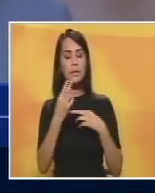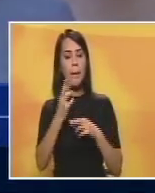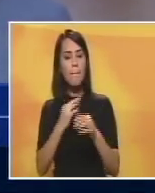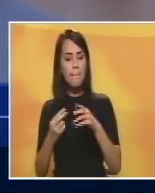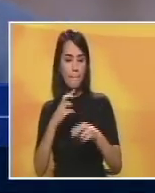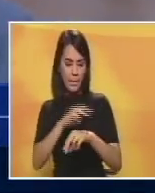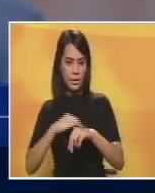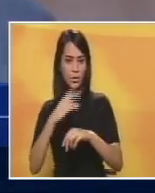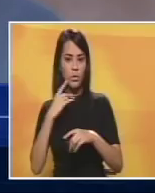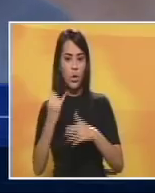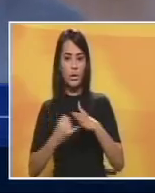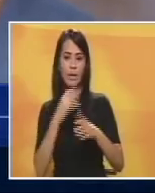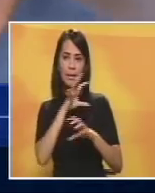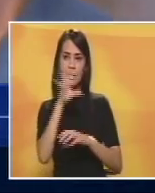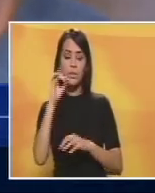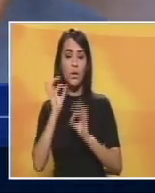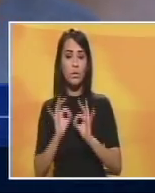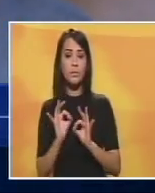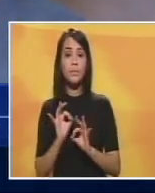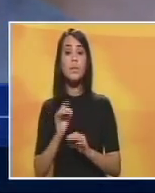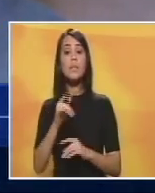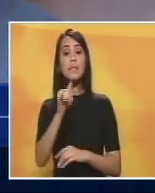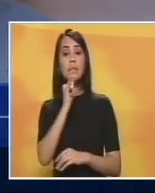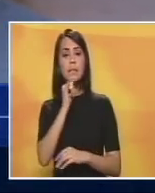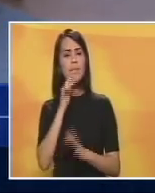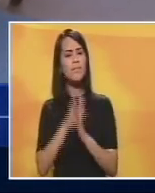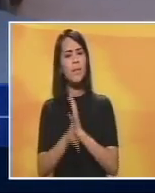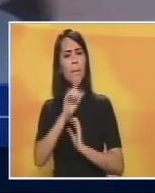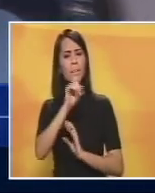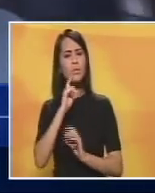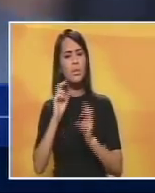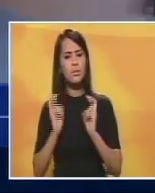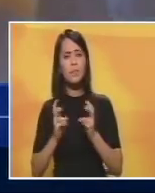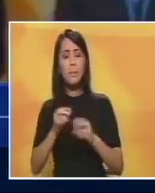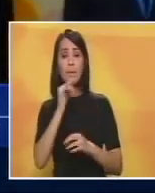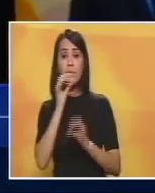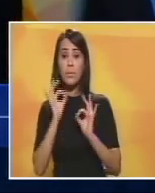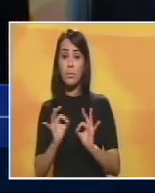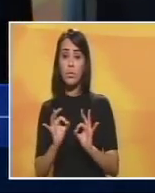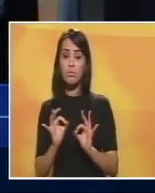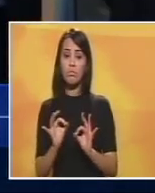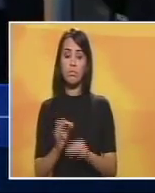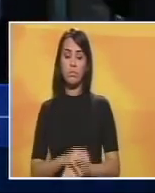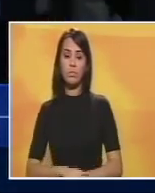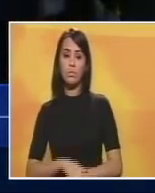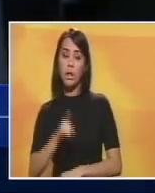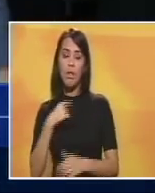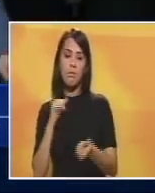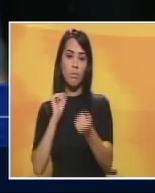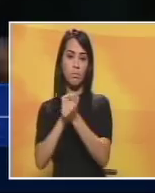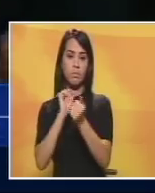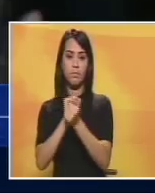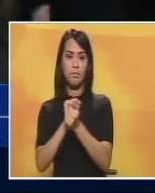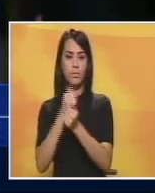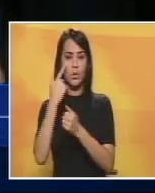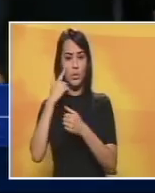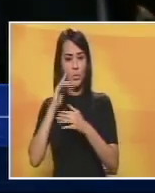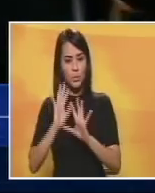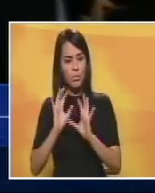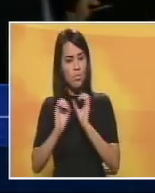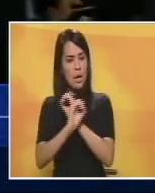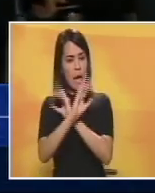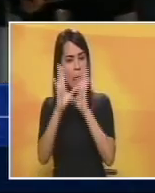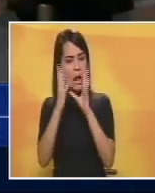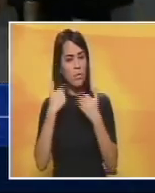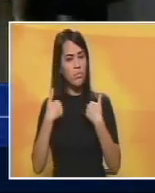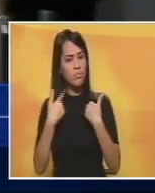comparecencia ordinaria ante los medios y en respuesta a una pregunta sobre el tema, afirmó que las circunstancias que rodean esa detención suponen una clara